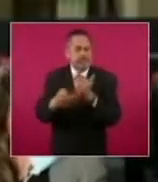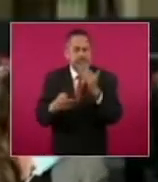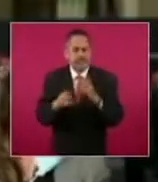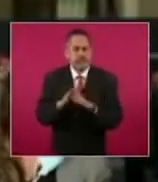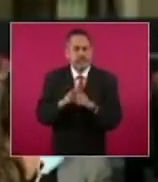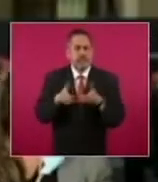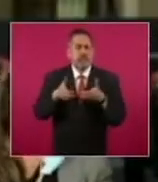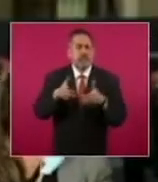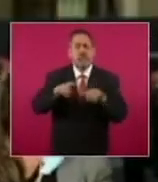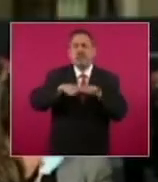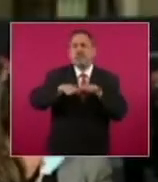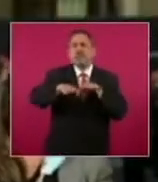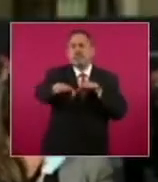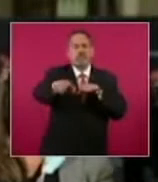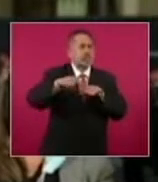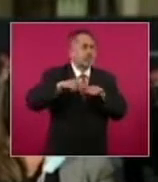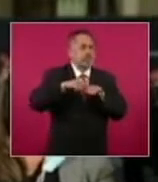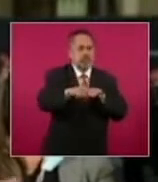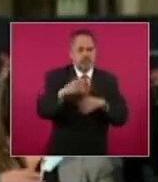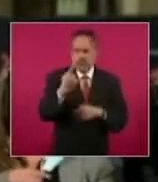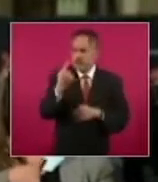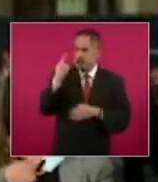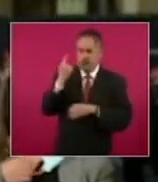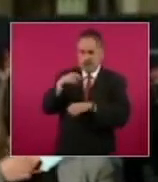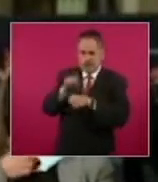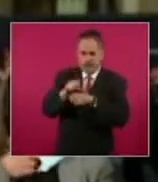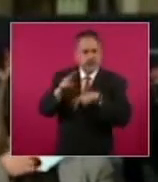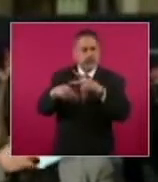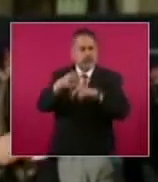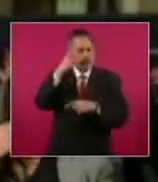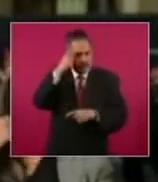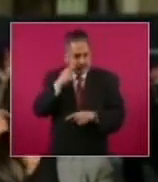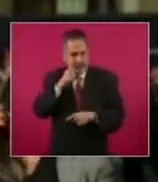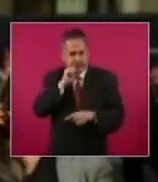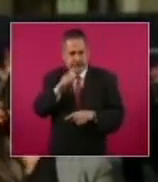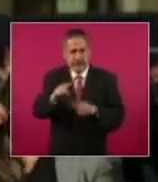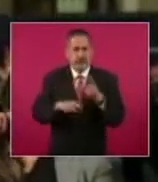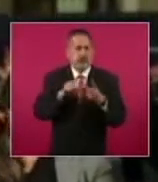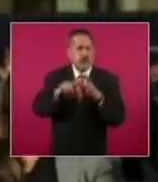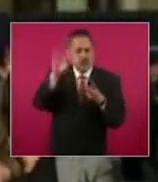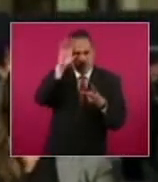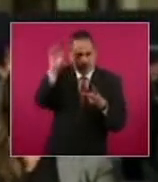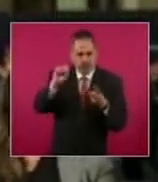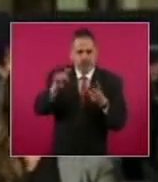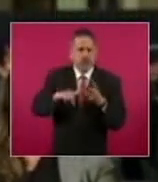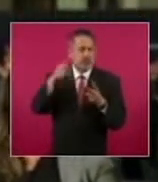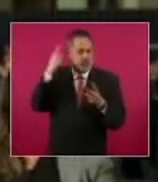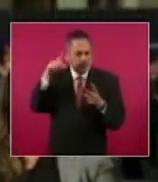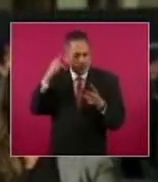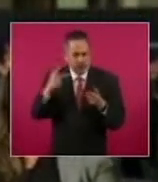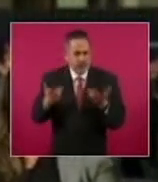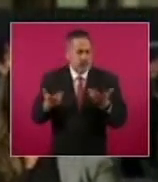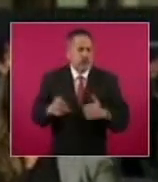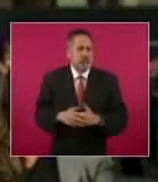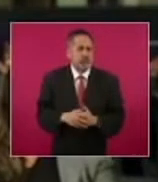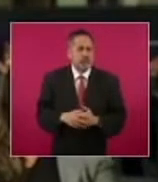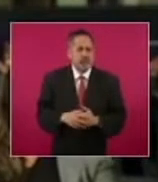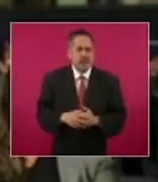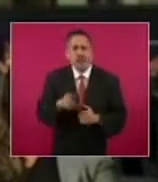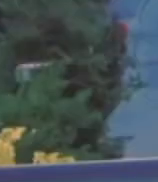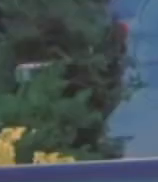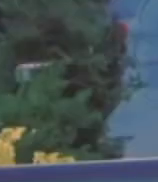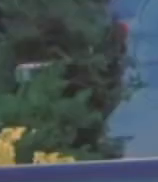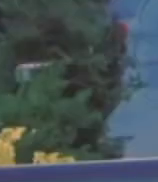con tanto fervor con tanto cariño con tanto agradecimiento y y quizás no tienen otra